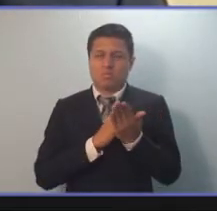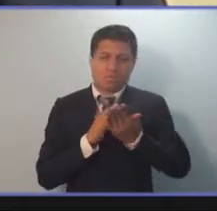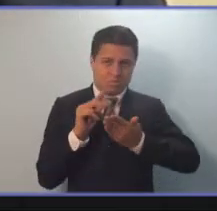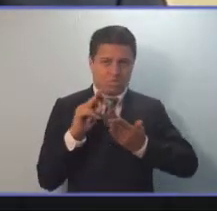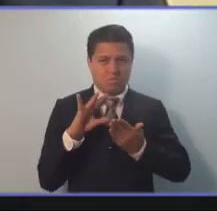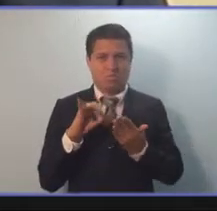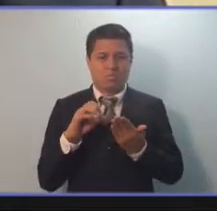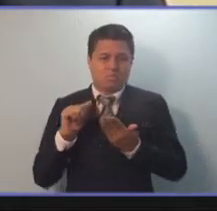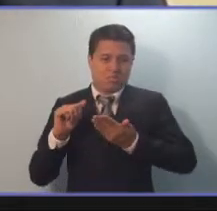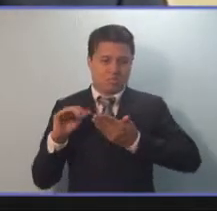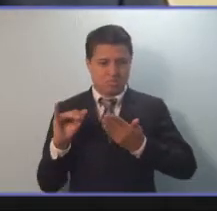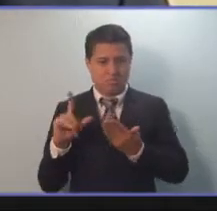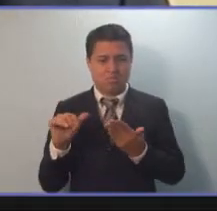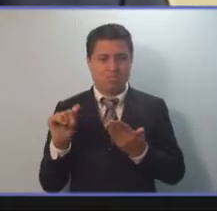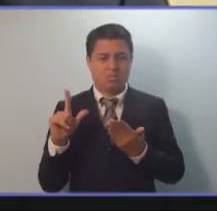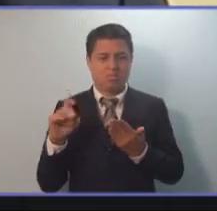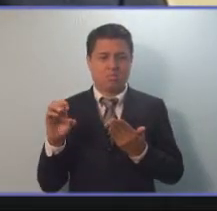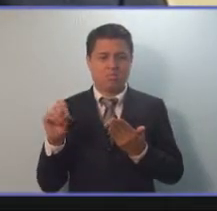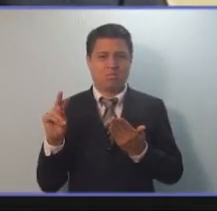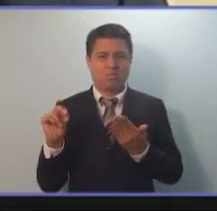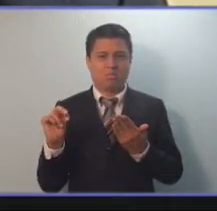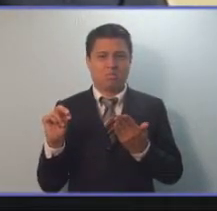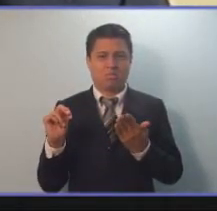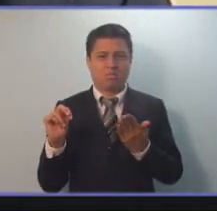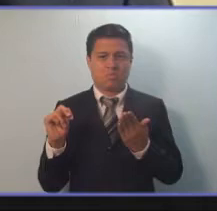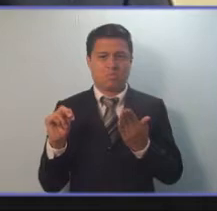Lucía del Carmen Ayala de León,